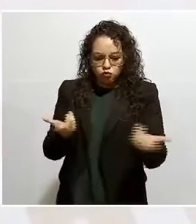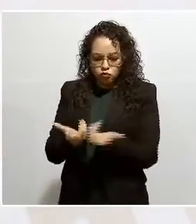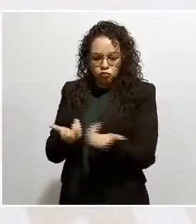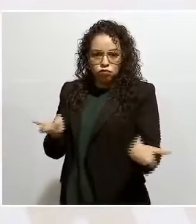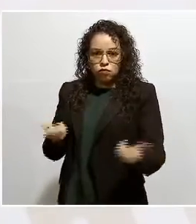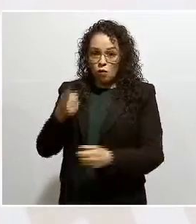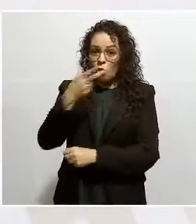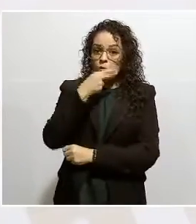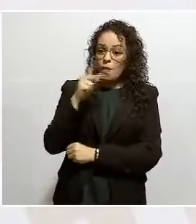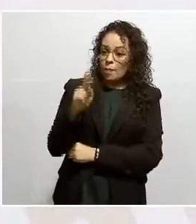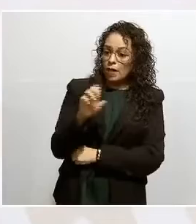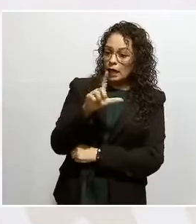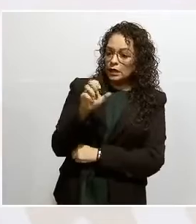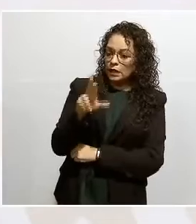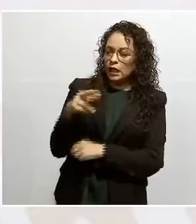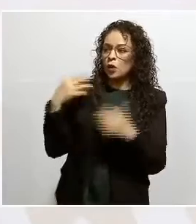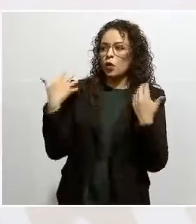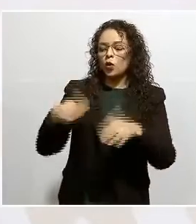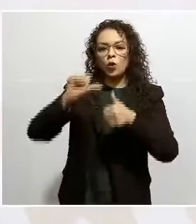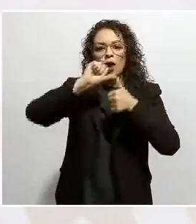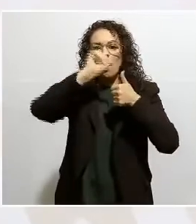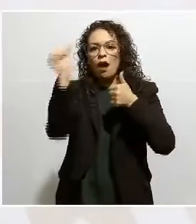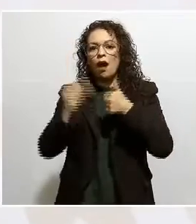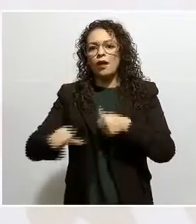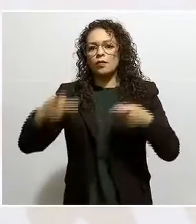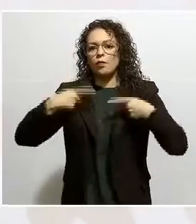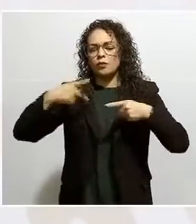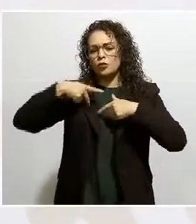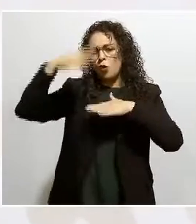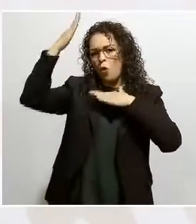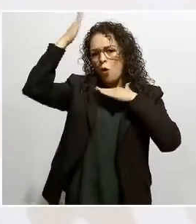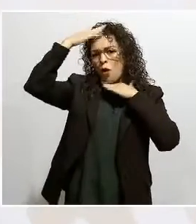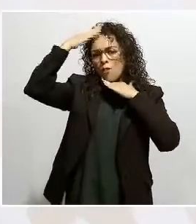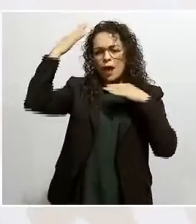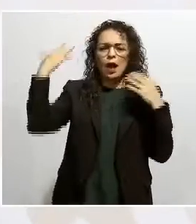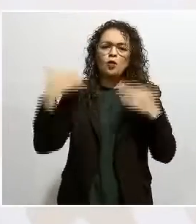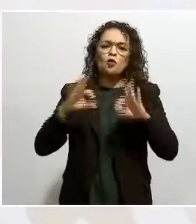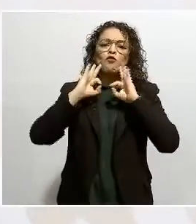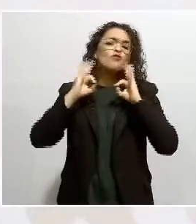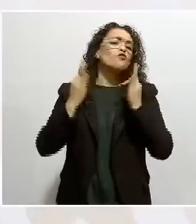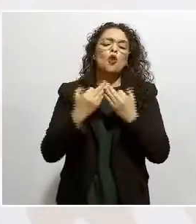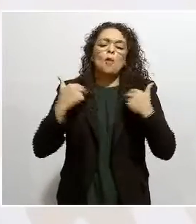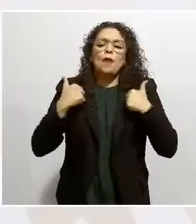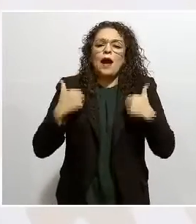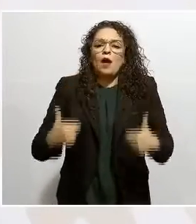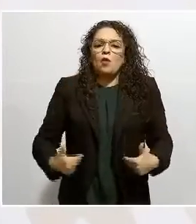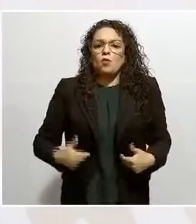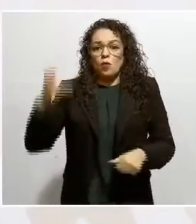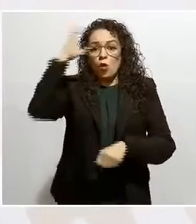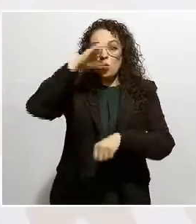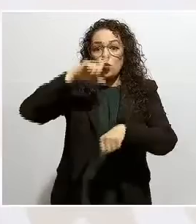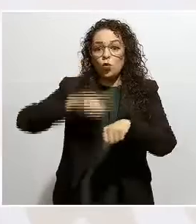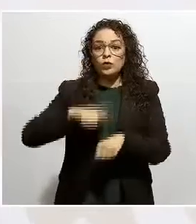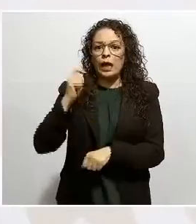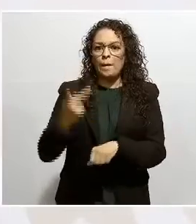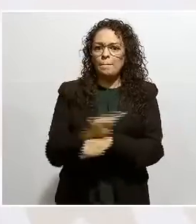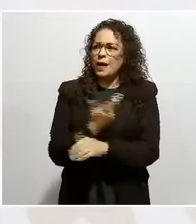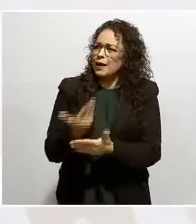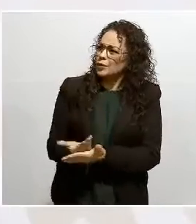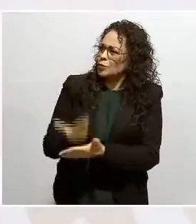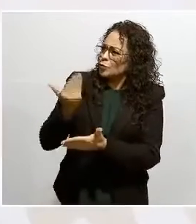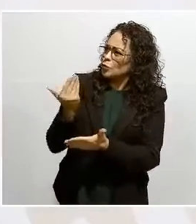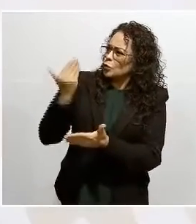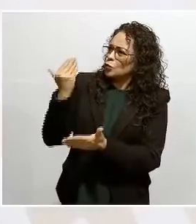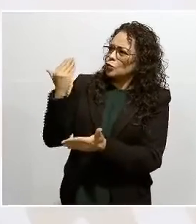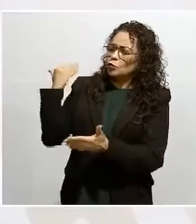manos de los artistas olmecas para mostrar de la manera más humana esa potencia cultural de nuestro pasado, de la cultura